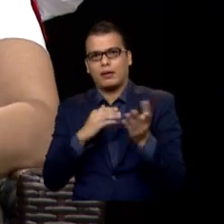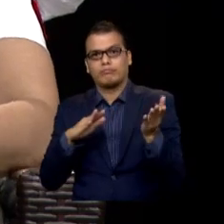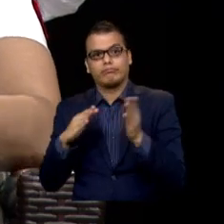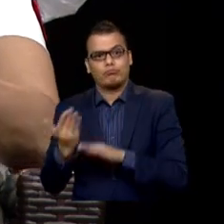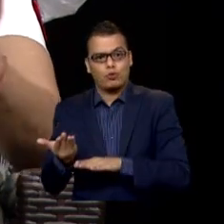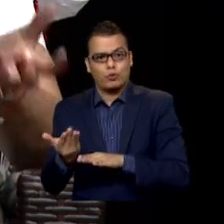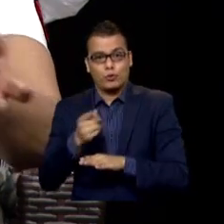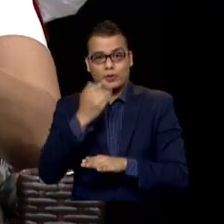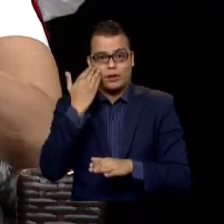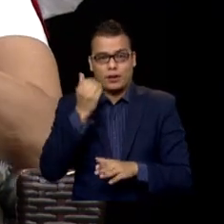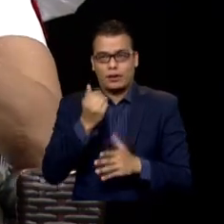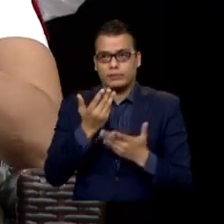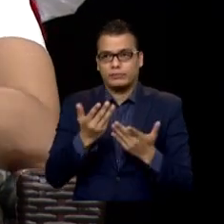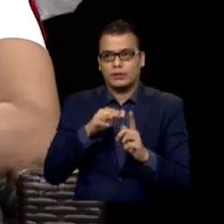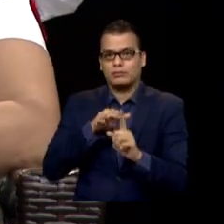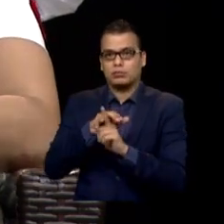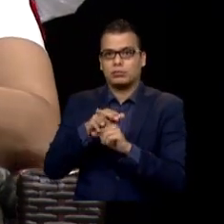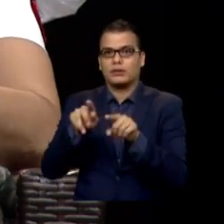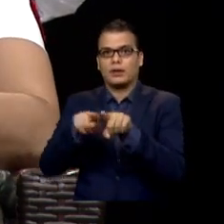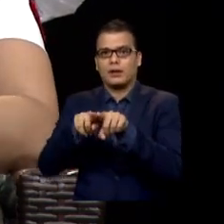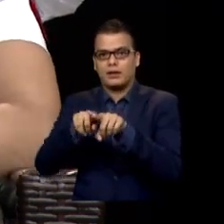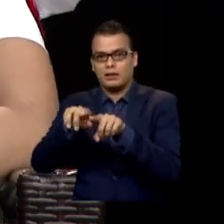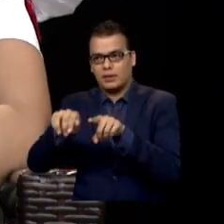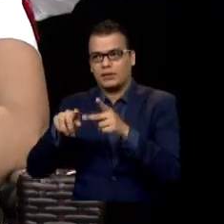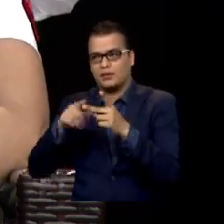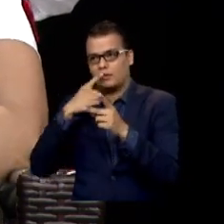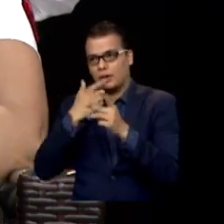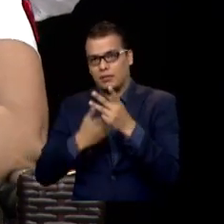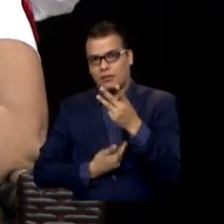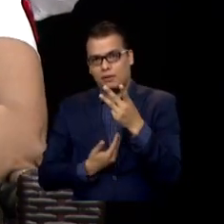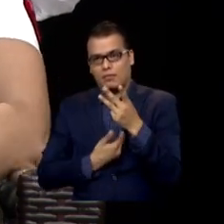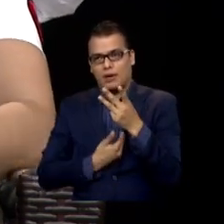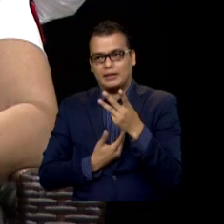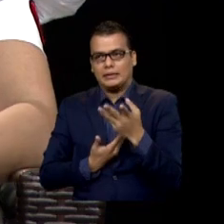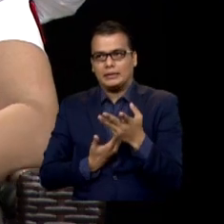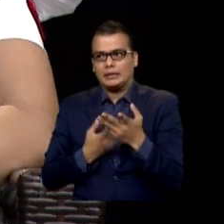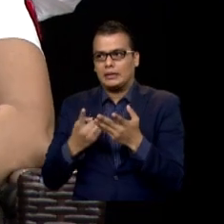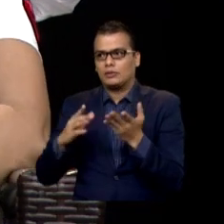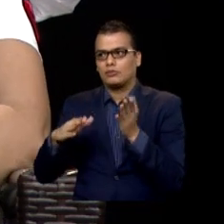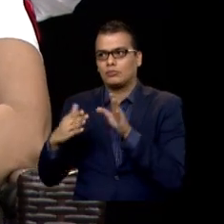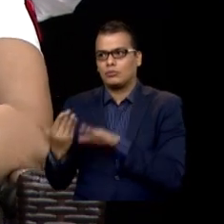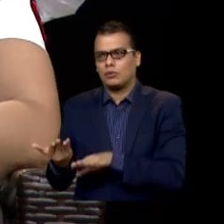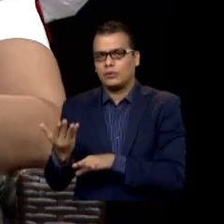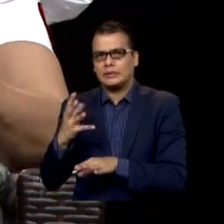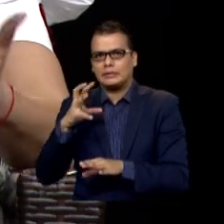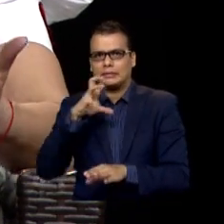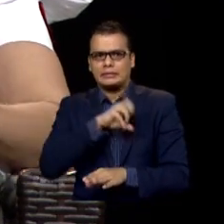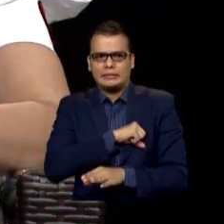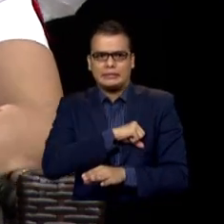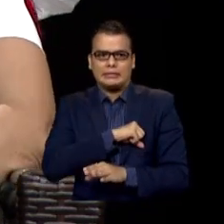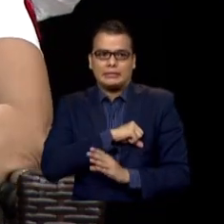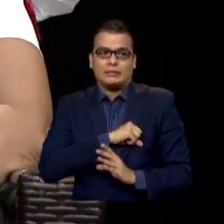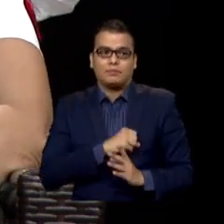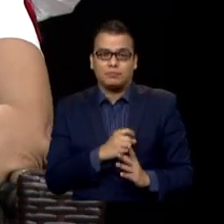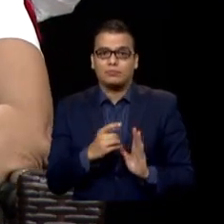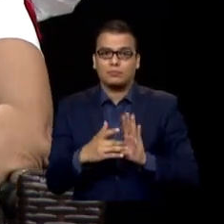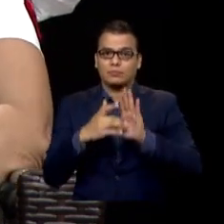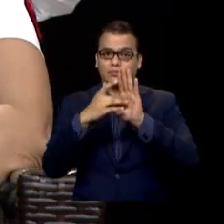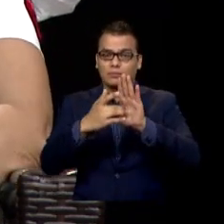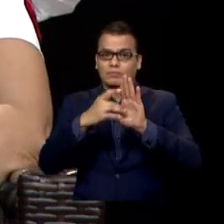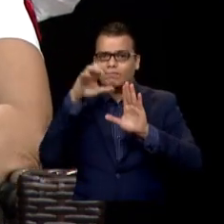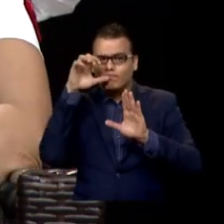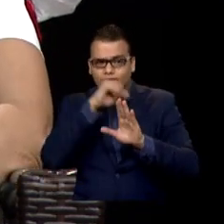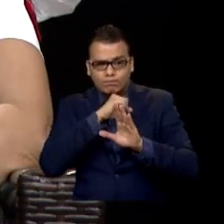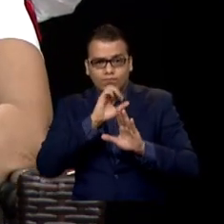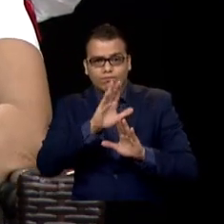su casa, infectó a la hermana, a los dos padres, que son historias que uno dice que está pasando. Y los queremos exponer y